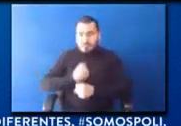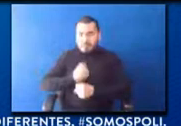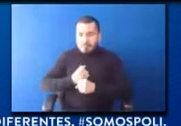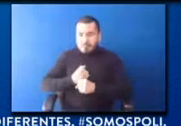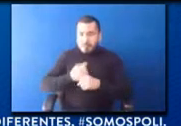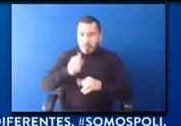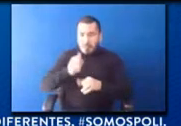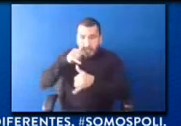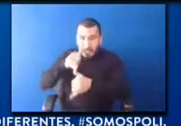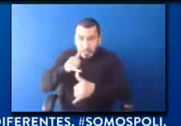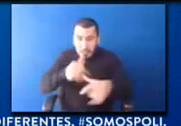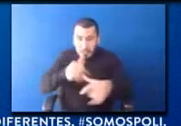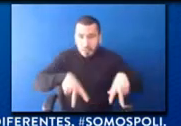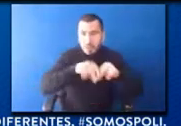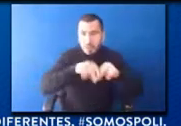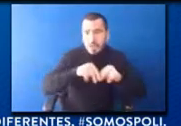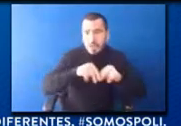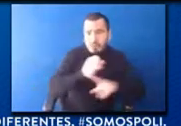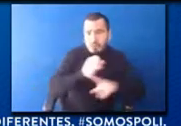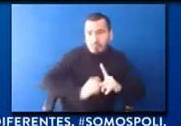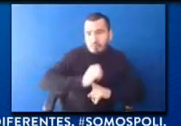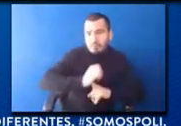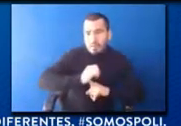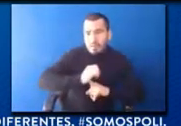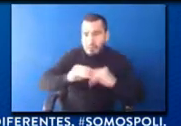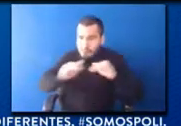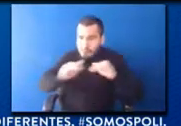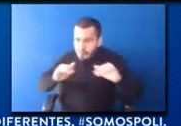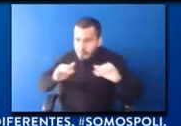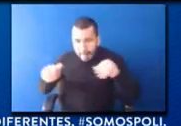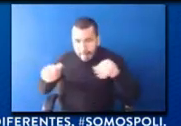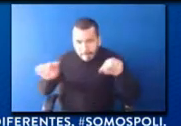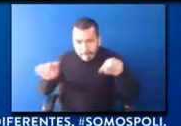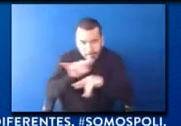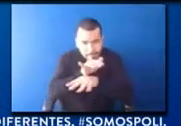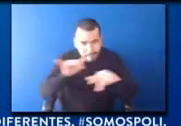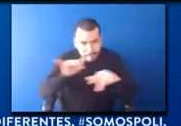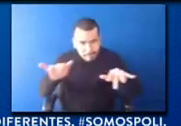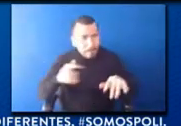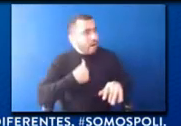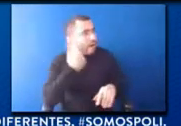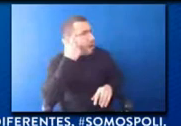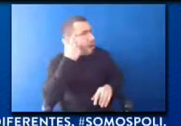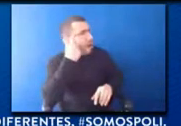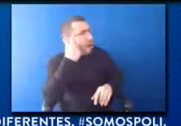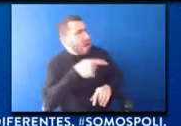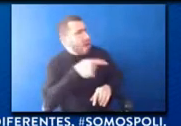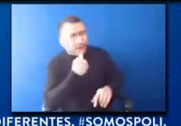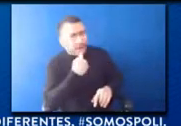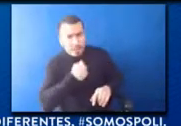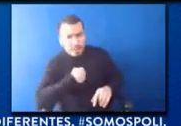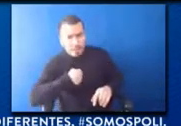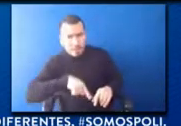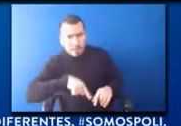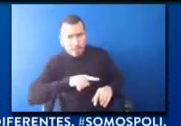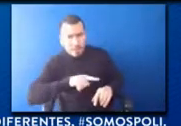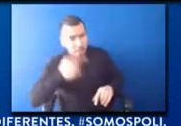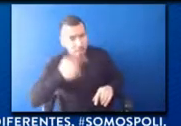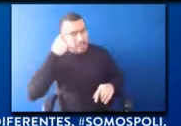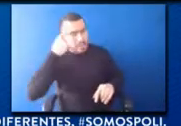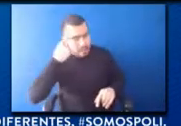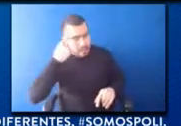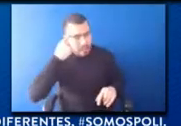que le hacen creer a las personas, de alguna forma, que están interactuando con una persona que no es la que están ustedes creyendo que